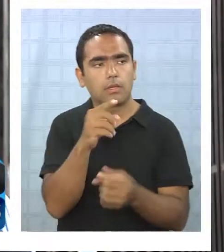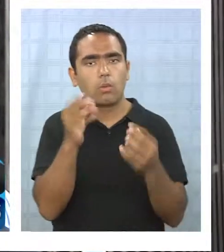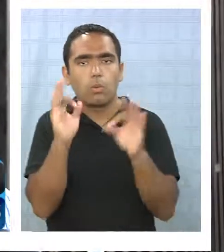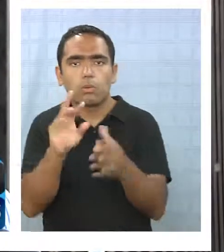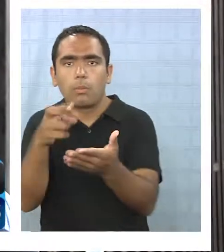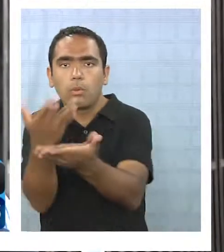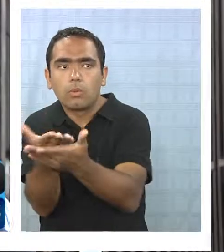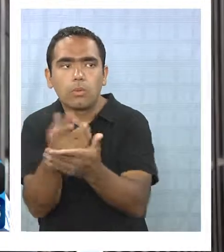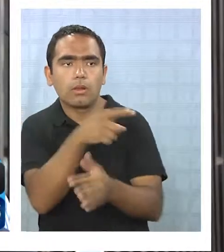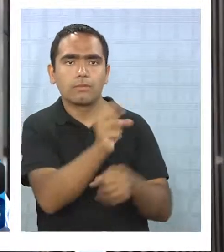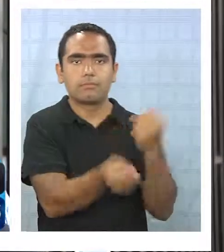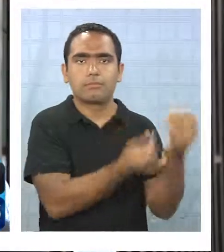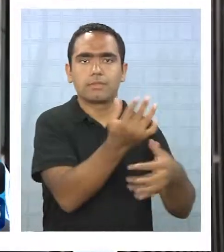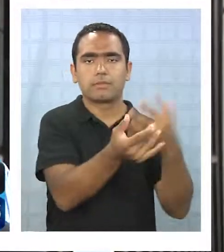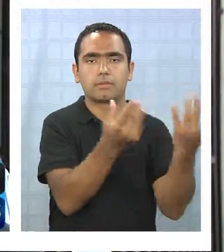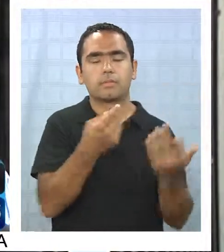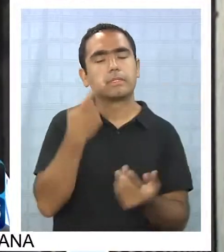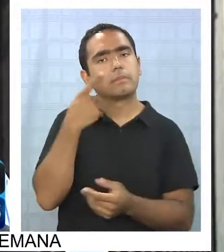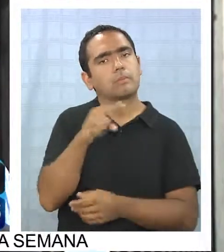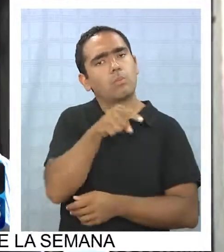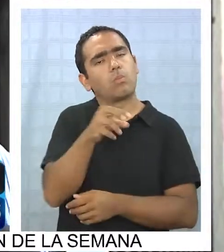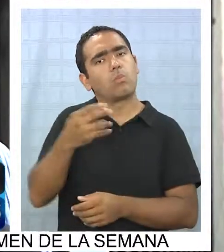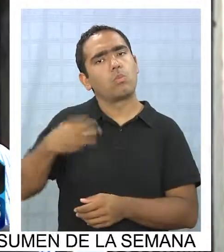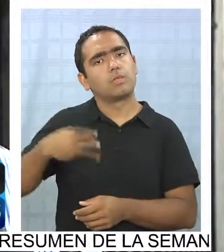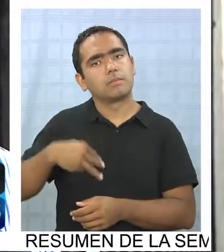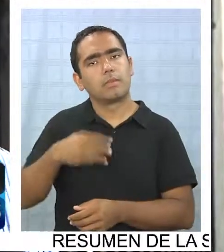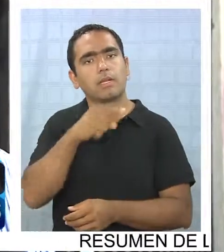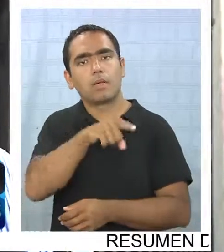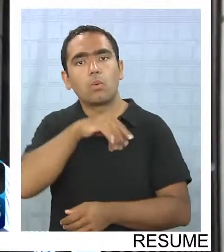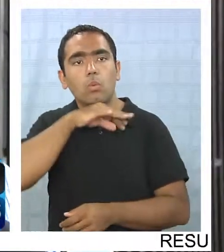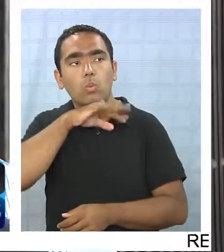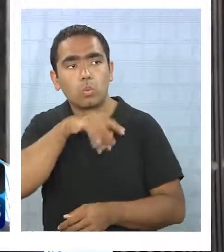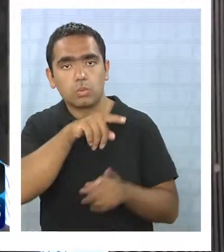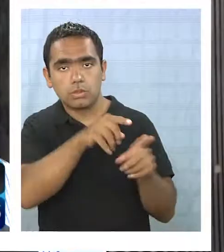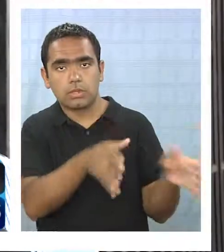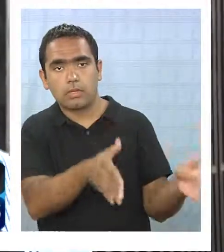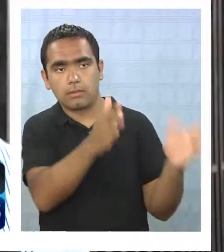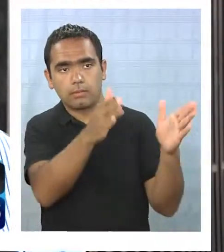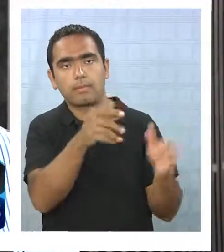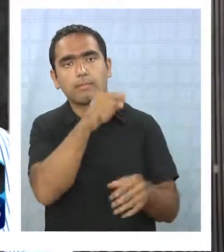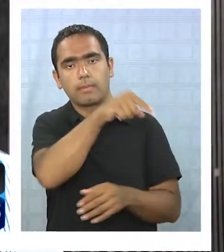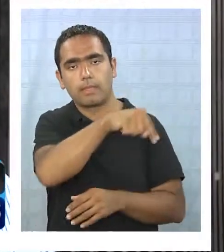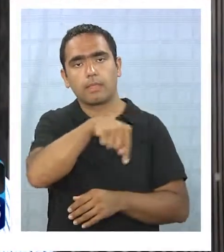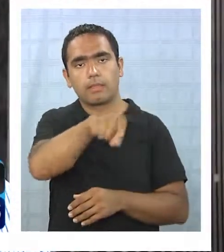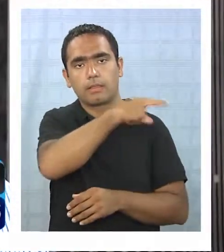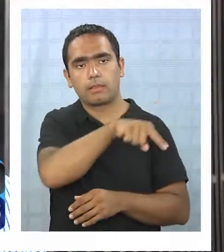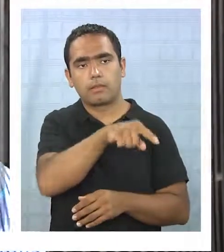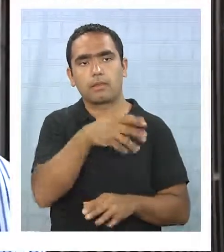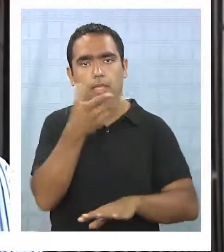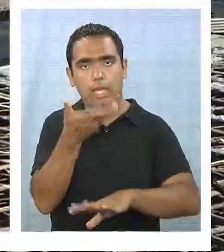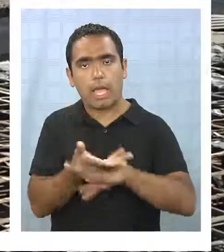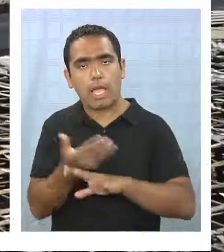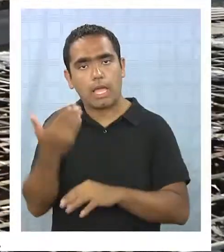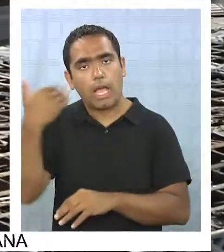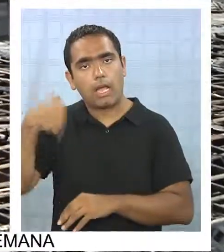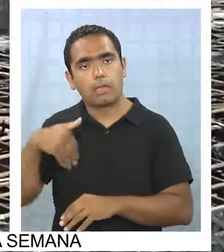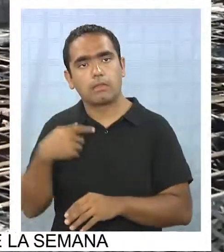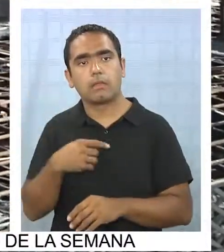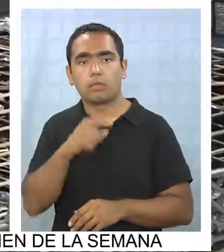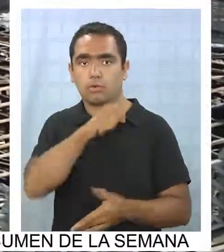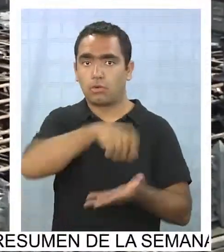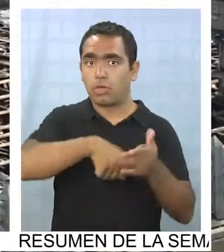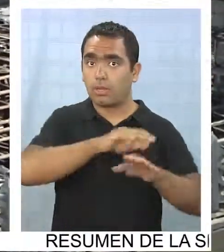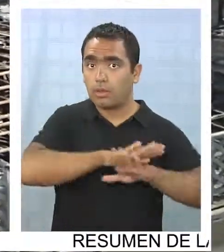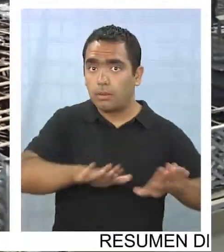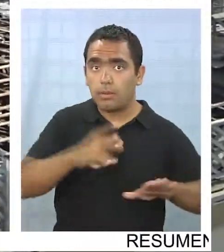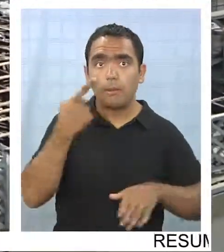siniestro que todos conocemos. Por tanto, la municipalidad estaba haciendo uso del inmueble en virtud de una concesión que existía, si bien había